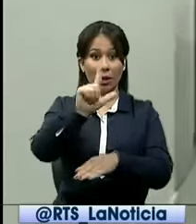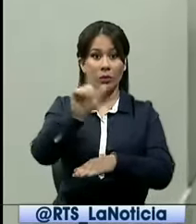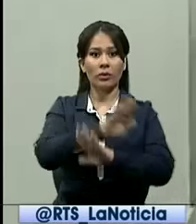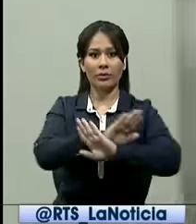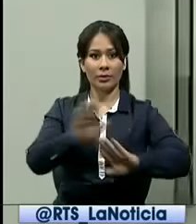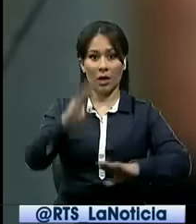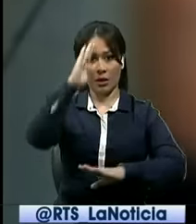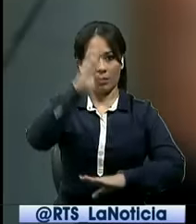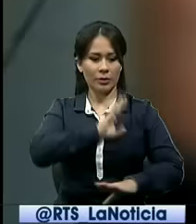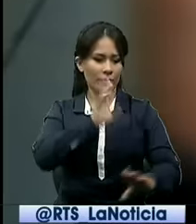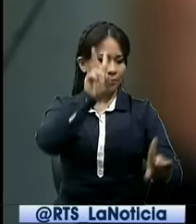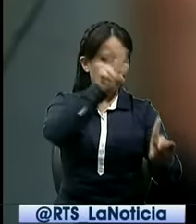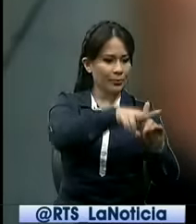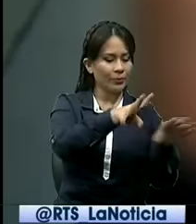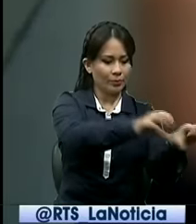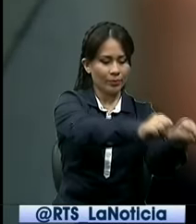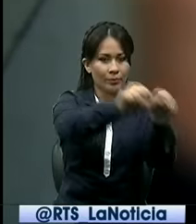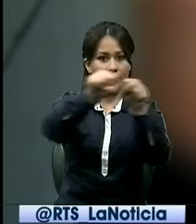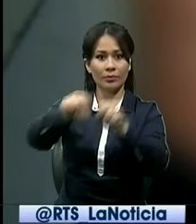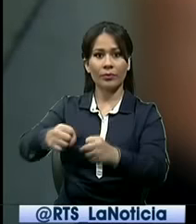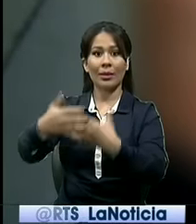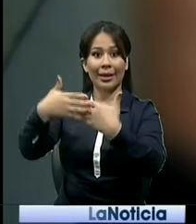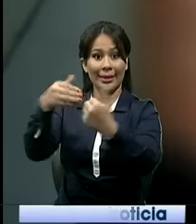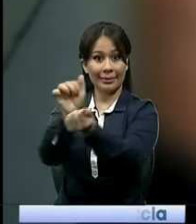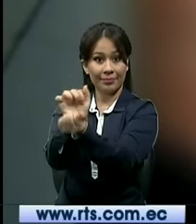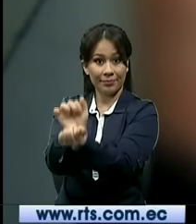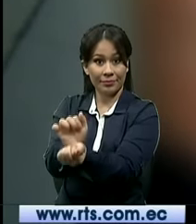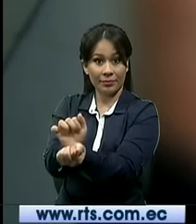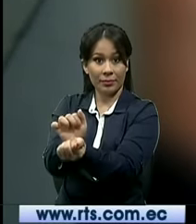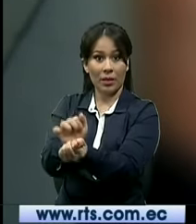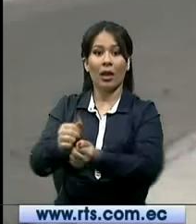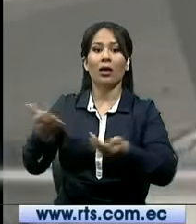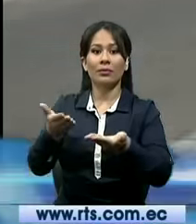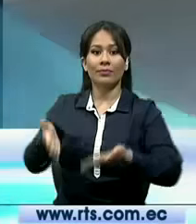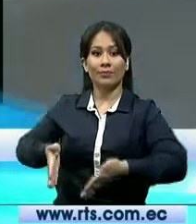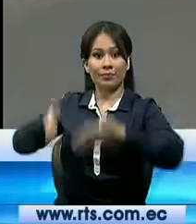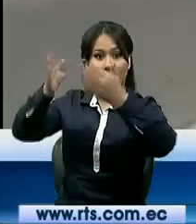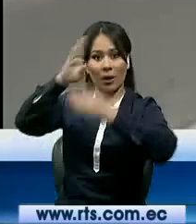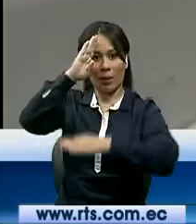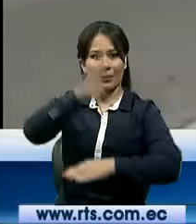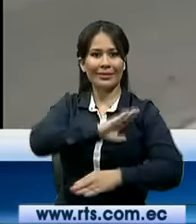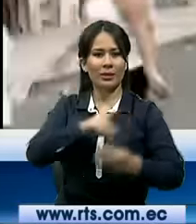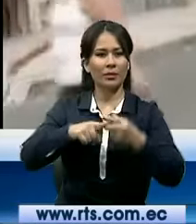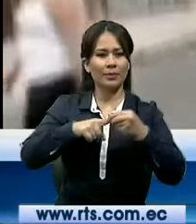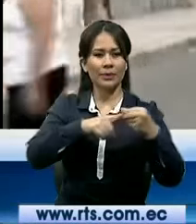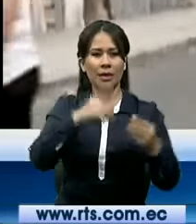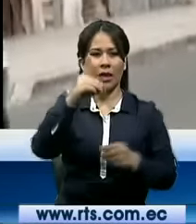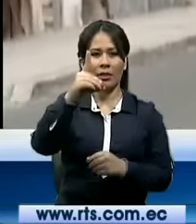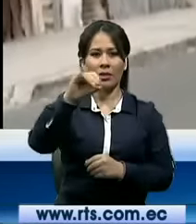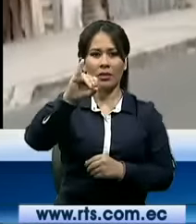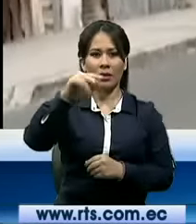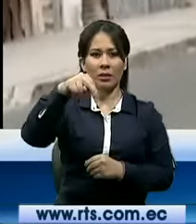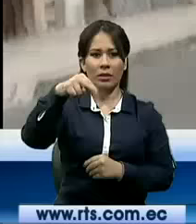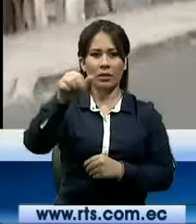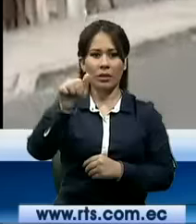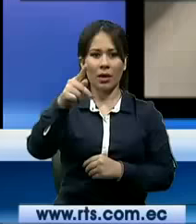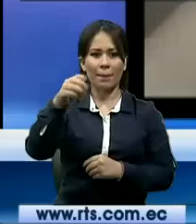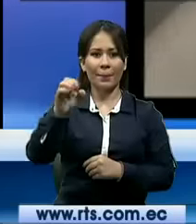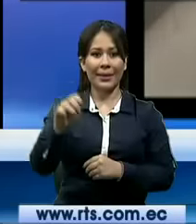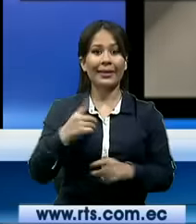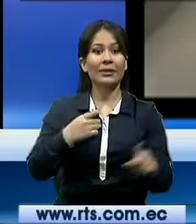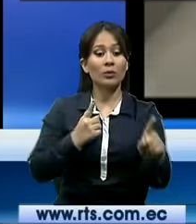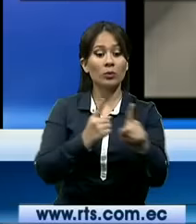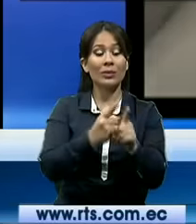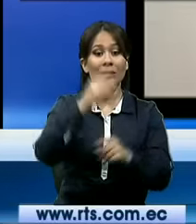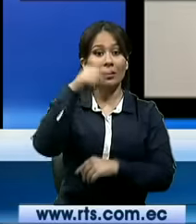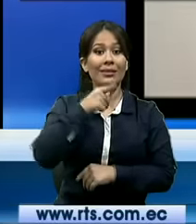a la madre del niño en un operativo que llevó a los agentes de la DINAPEN hasta la isla Trinitaria, donde lograron localizarla. ¿Quién